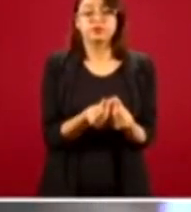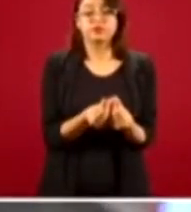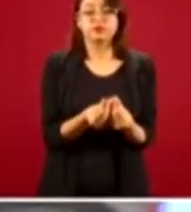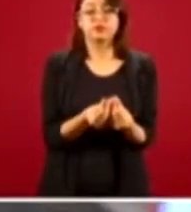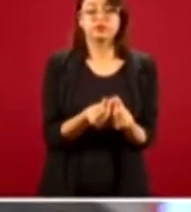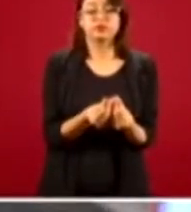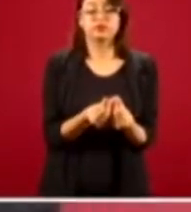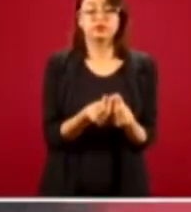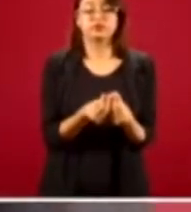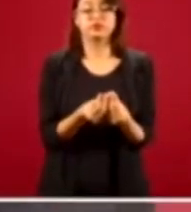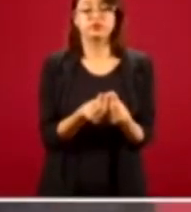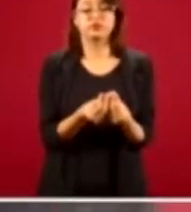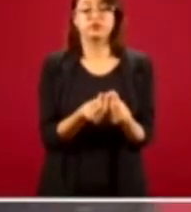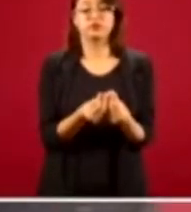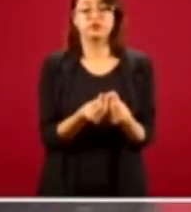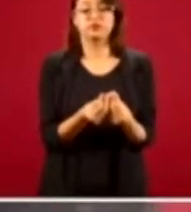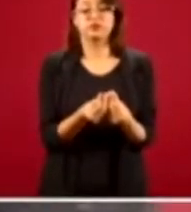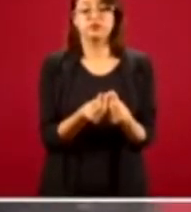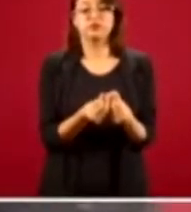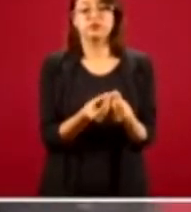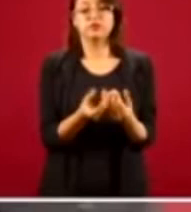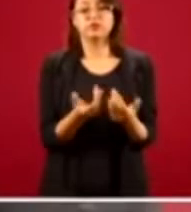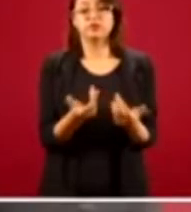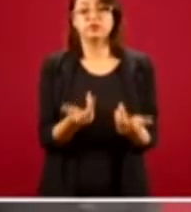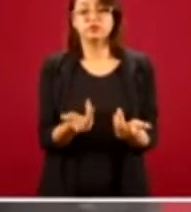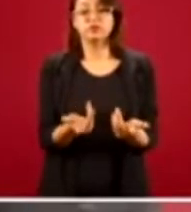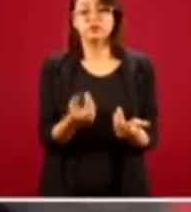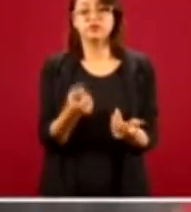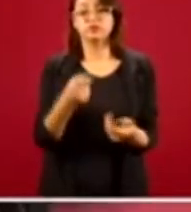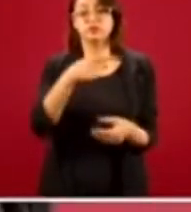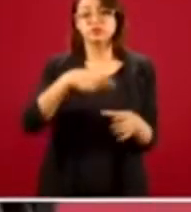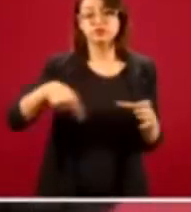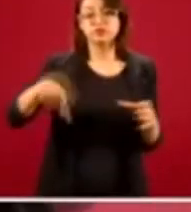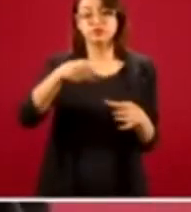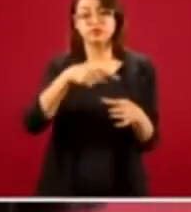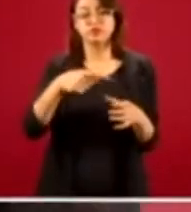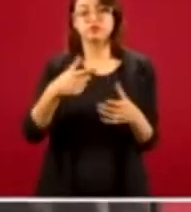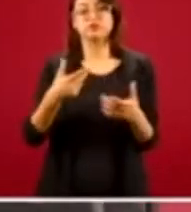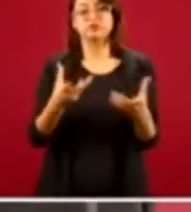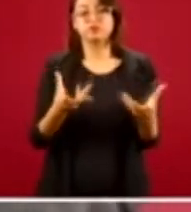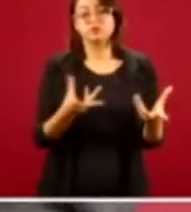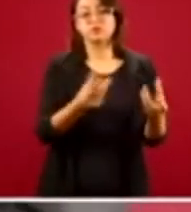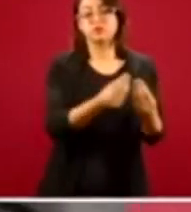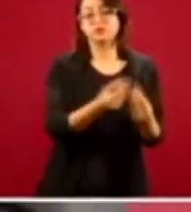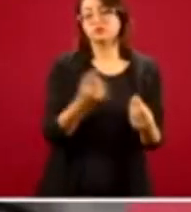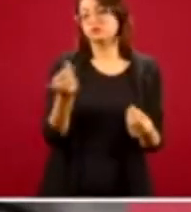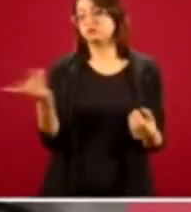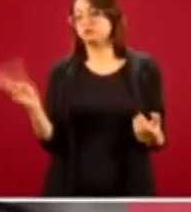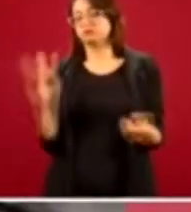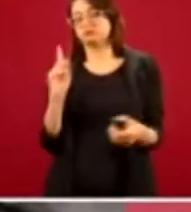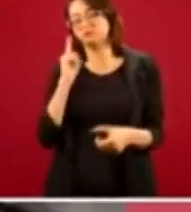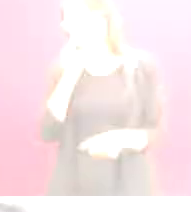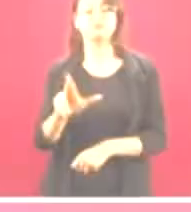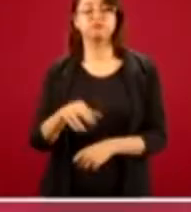y hubo un trabajo de inteligencia y se les detuvo.